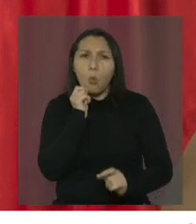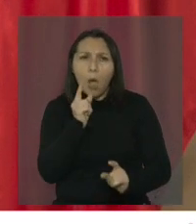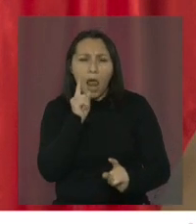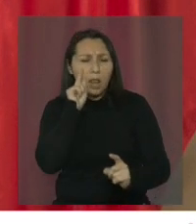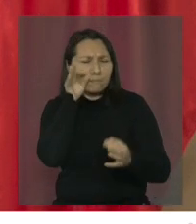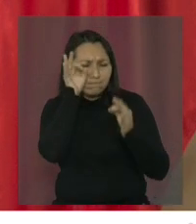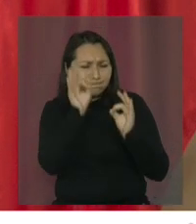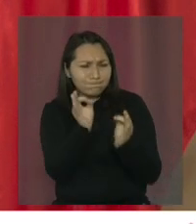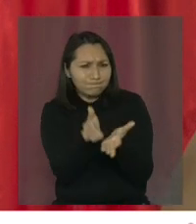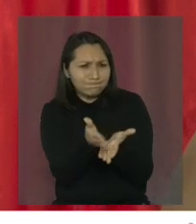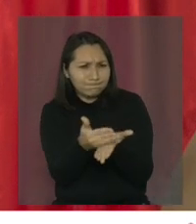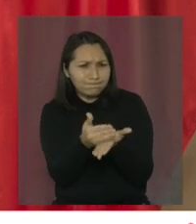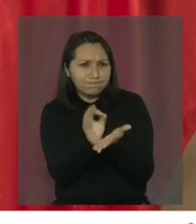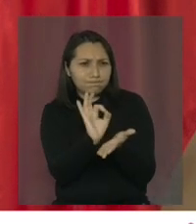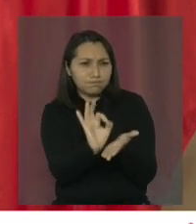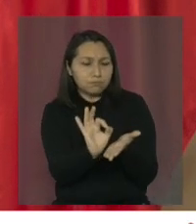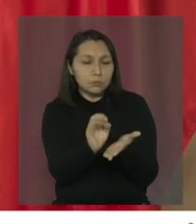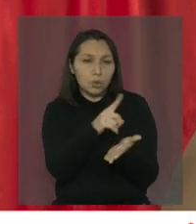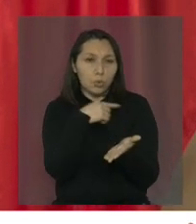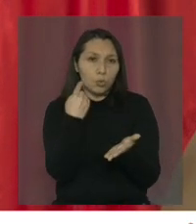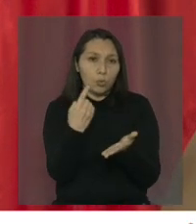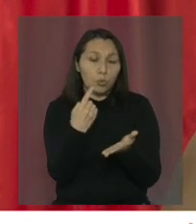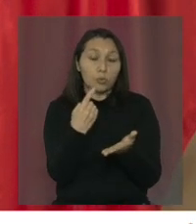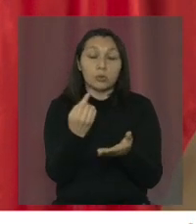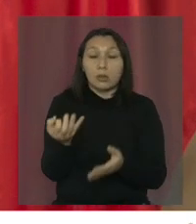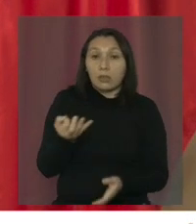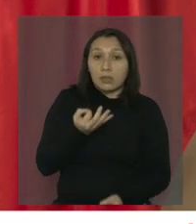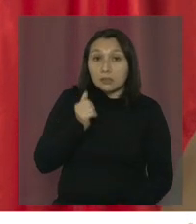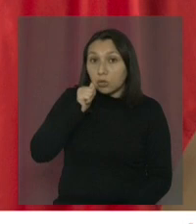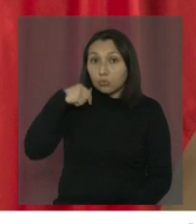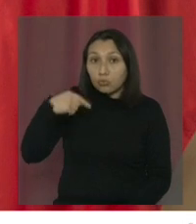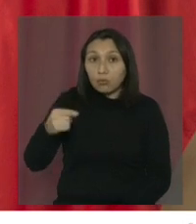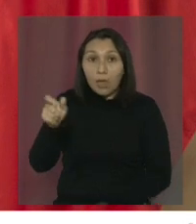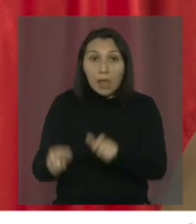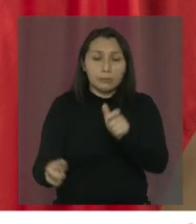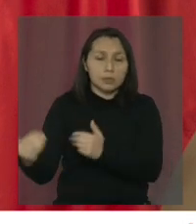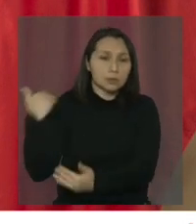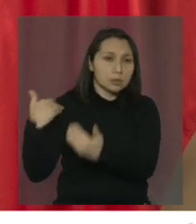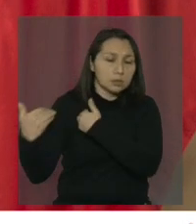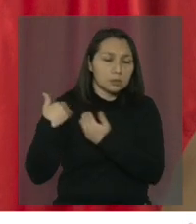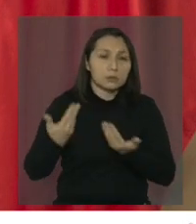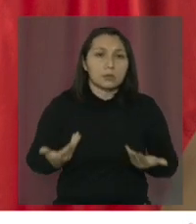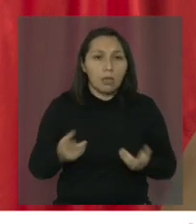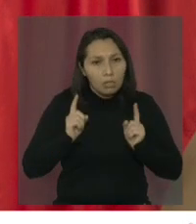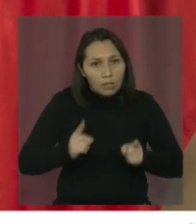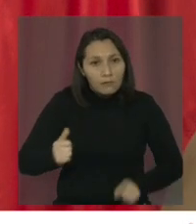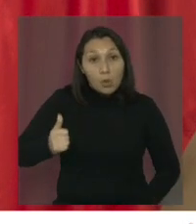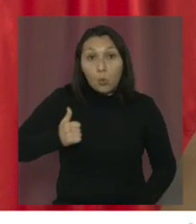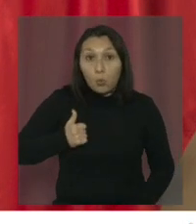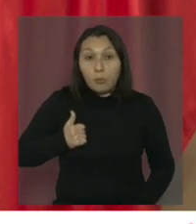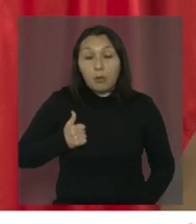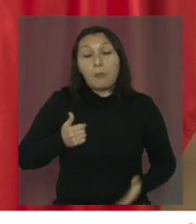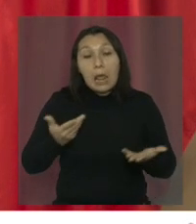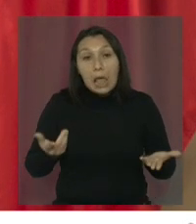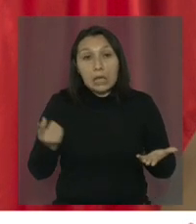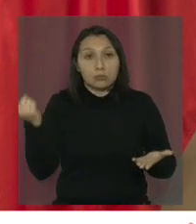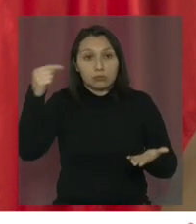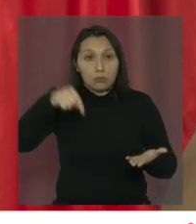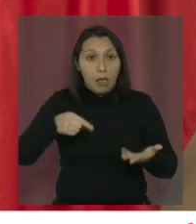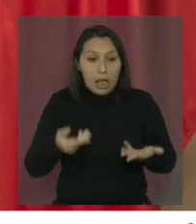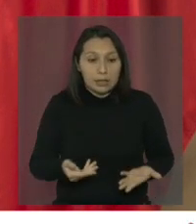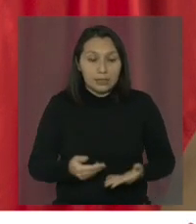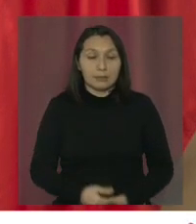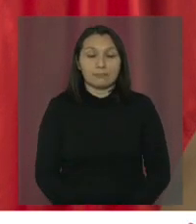estratégico y es lo que nos ama nos dice cada día a la ciudadanía que tenemos que cumplir porque para eso estamos donde